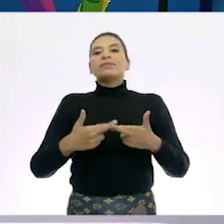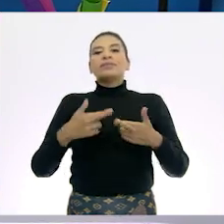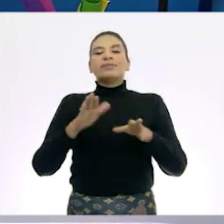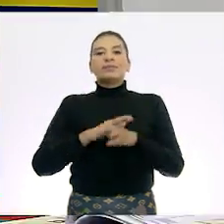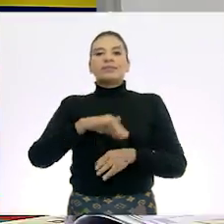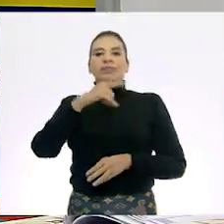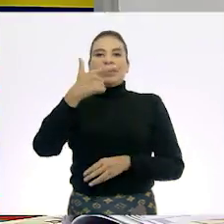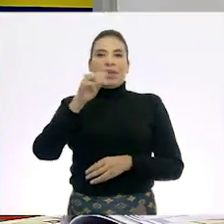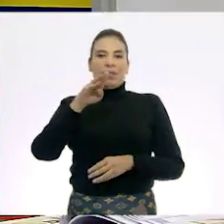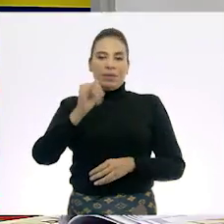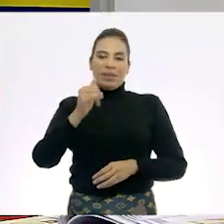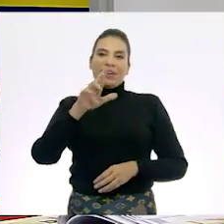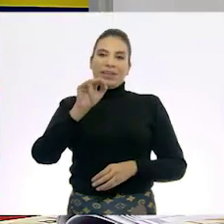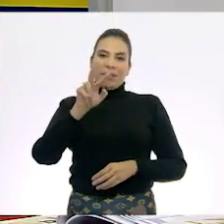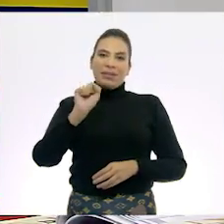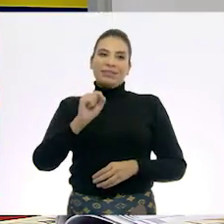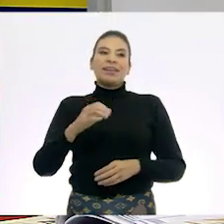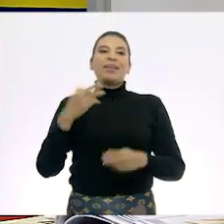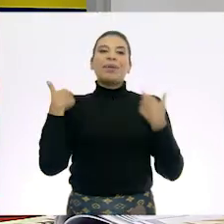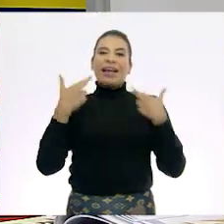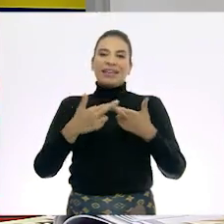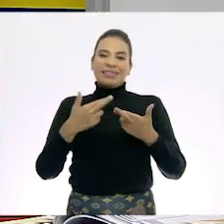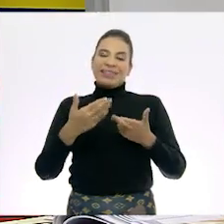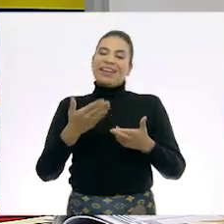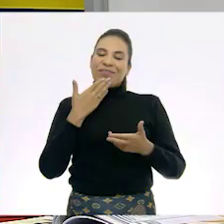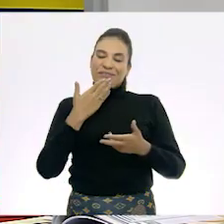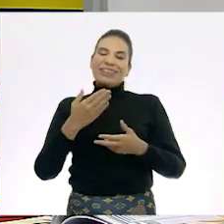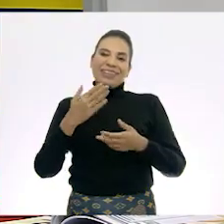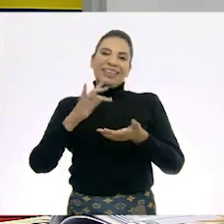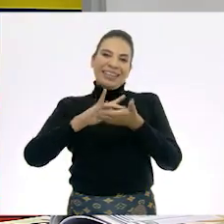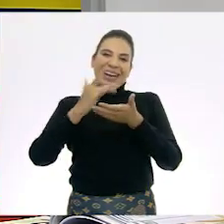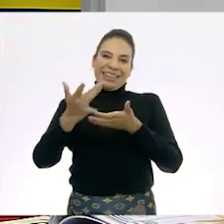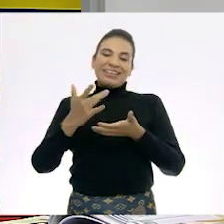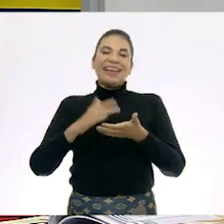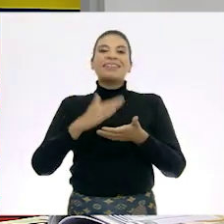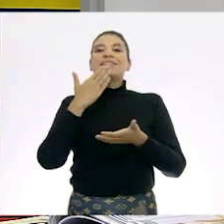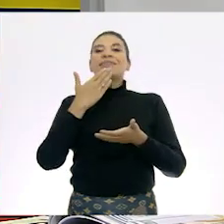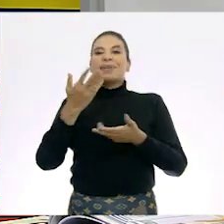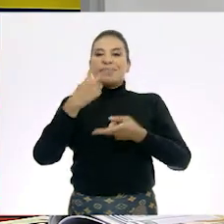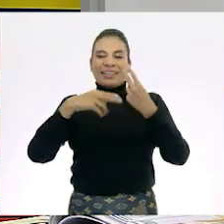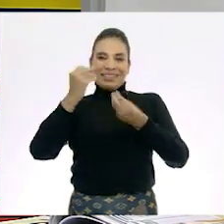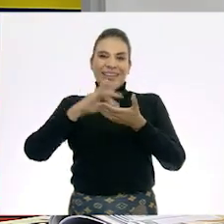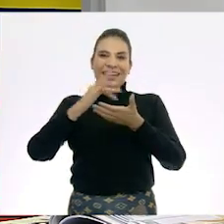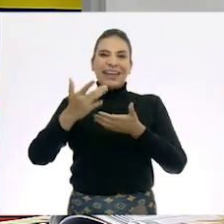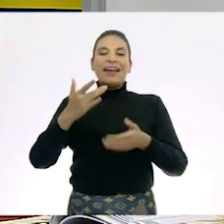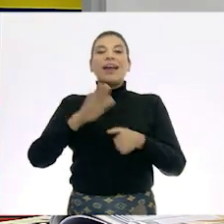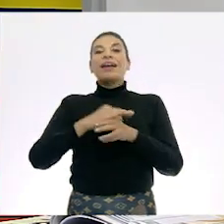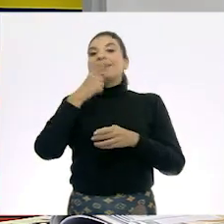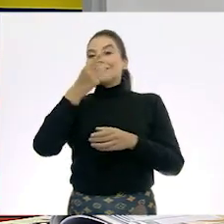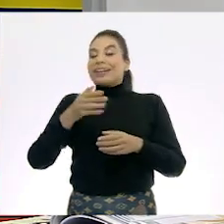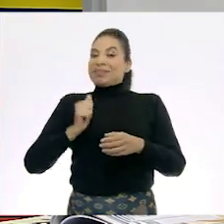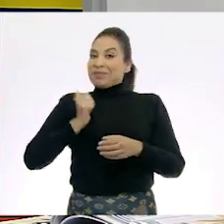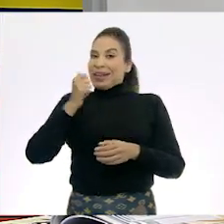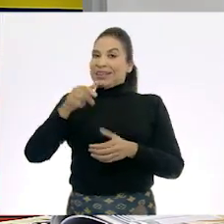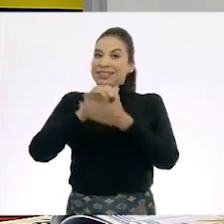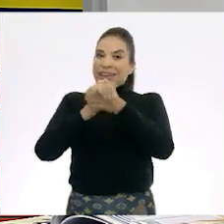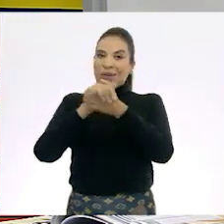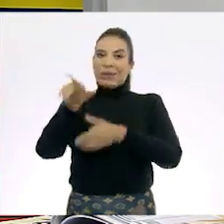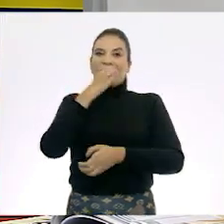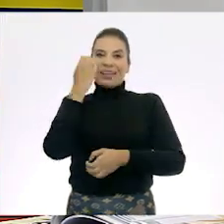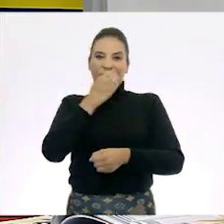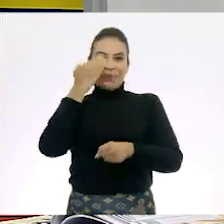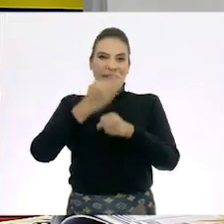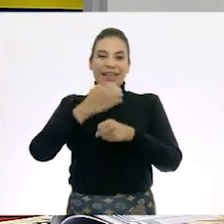Gaby Rivas. Maestra, bienvenida. Muchas gracias, María. Gracias por la bienvenida. Y aprovecho para enviar un saludo a los estudiantes